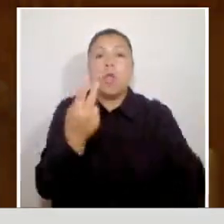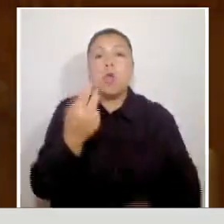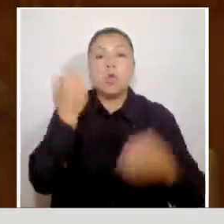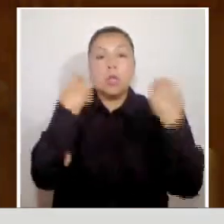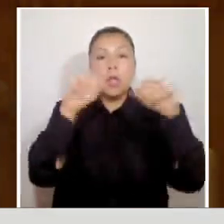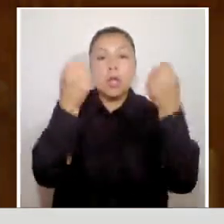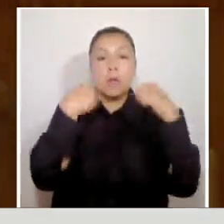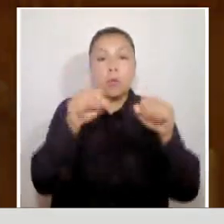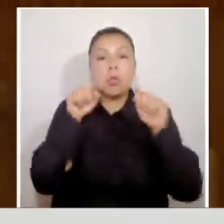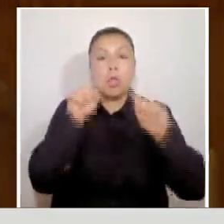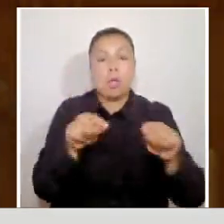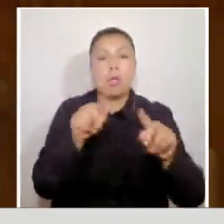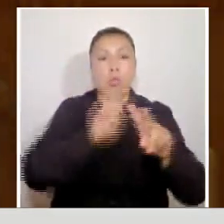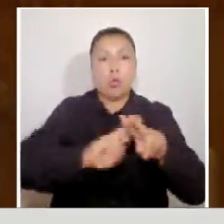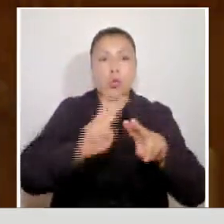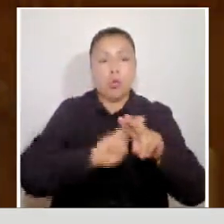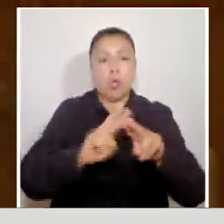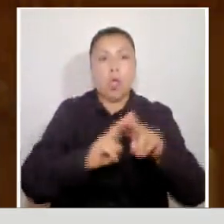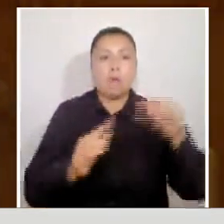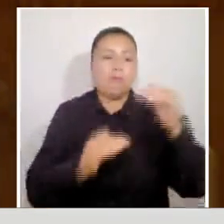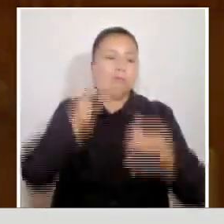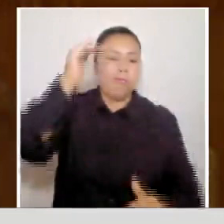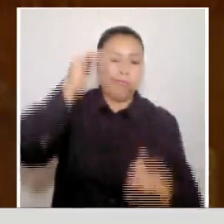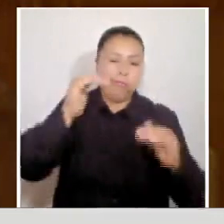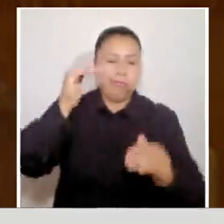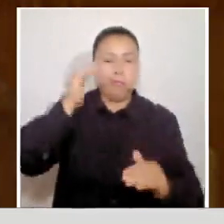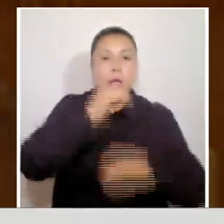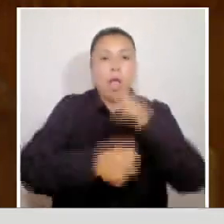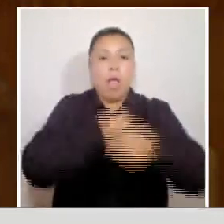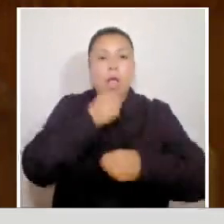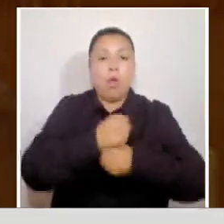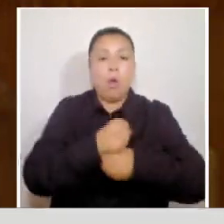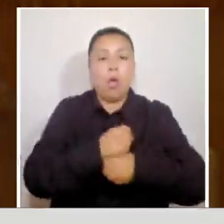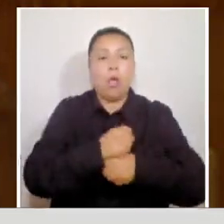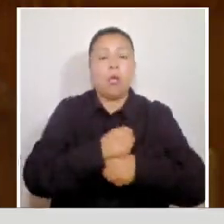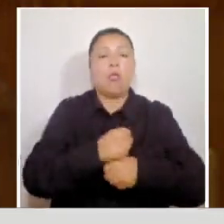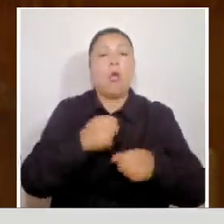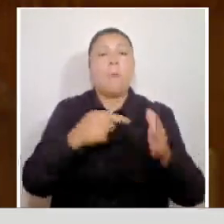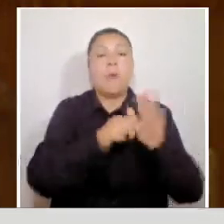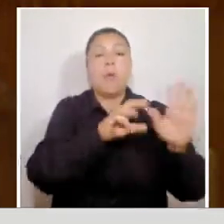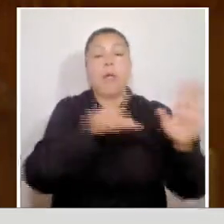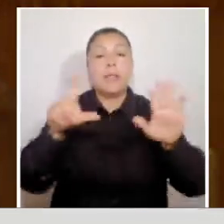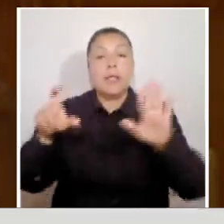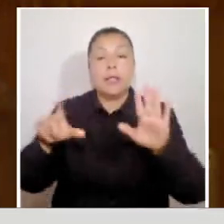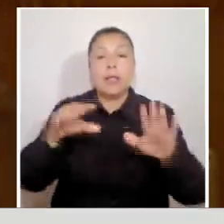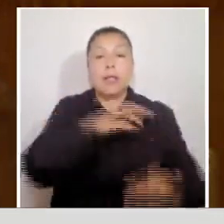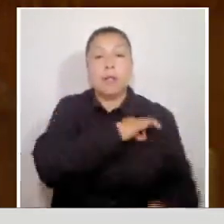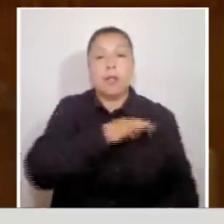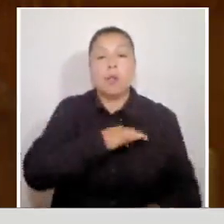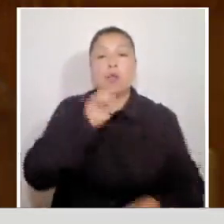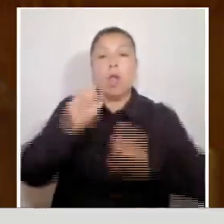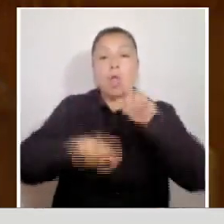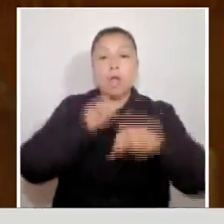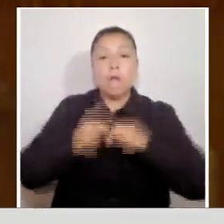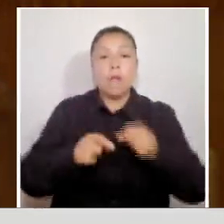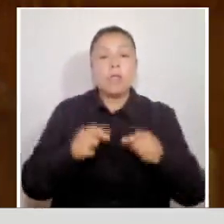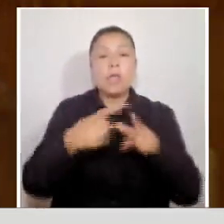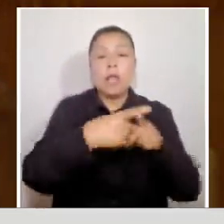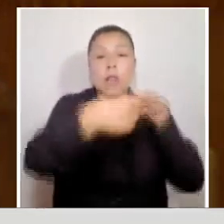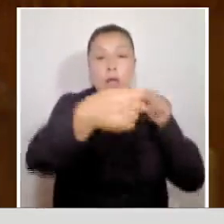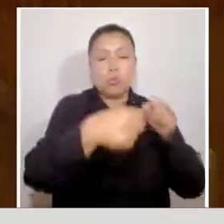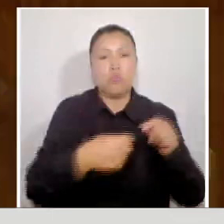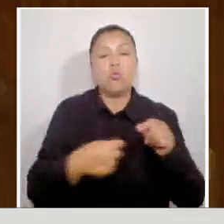esto es lo que genera esta desigualdad en los años de la década del 70 el Ministerio de defensa nacional configuró las